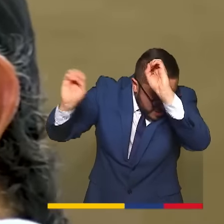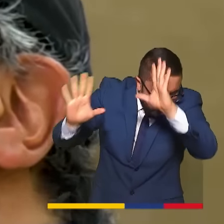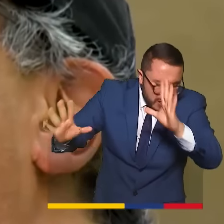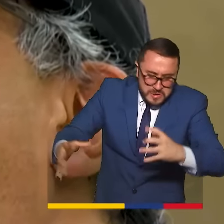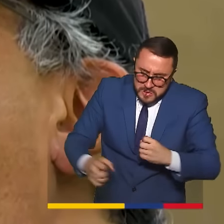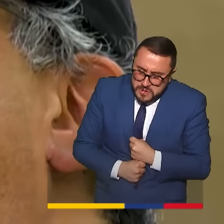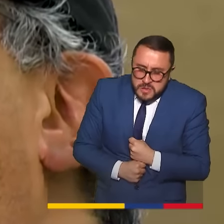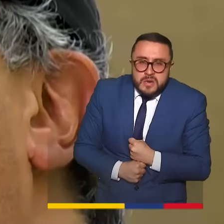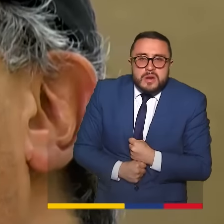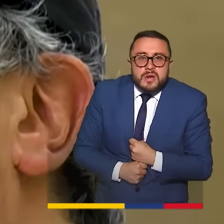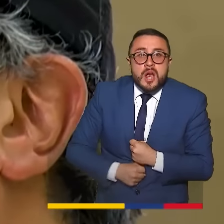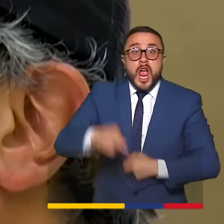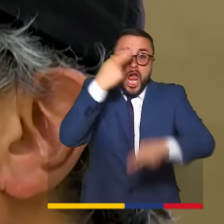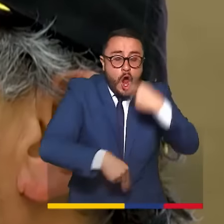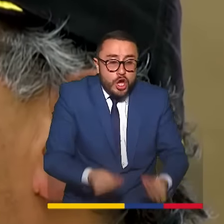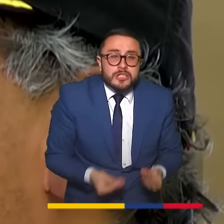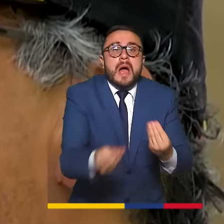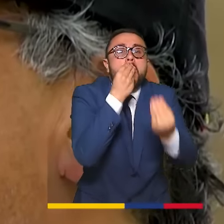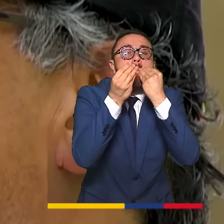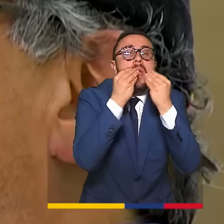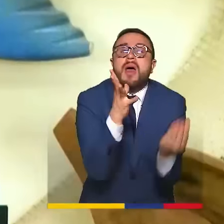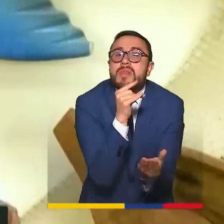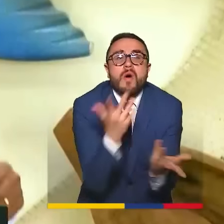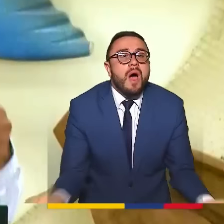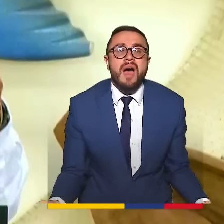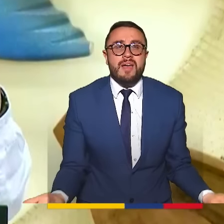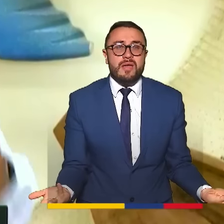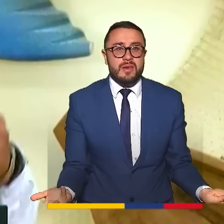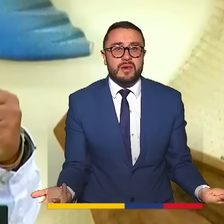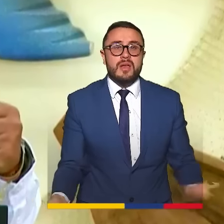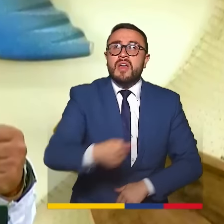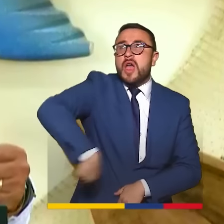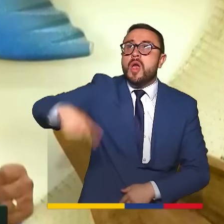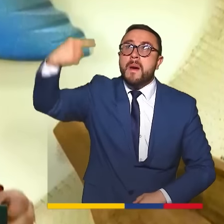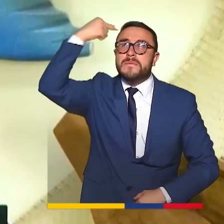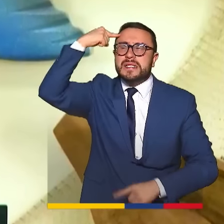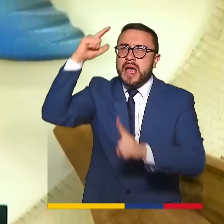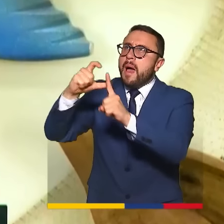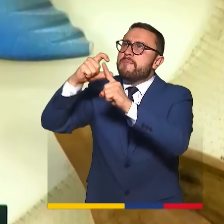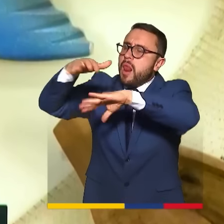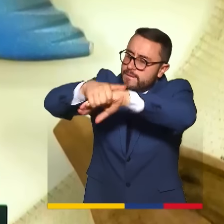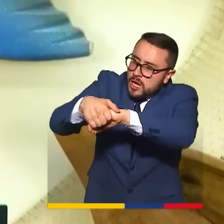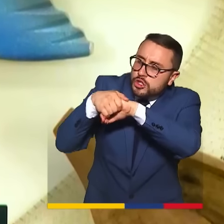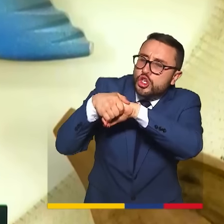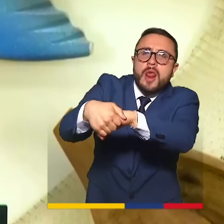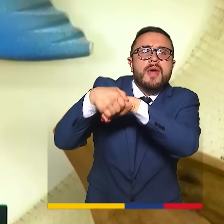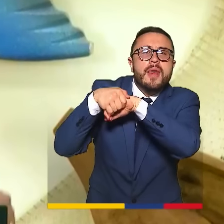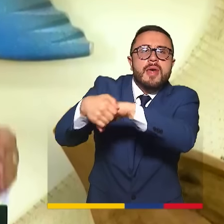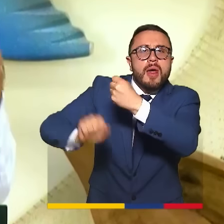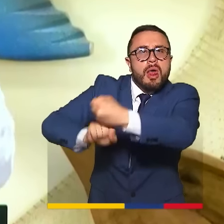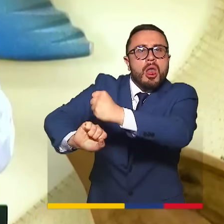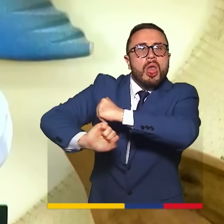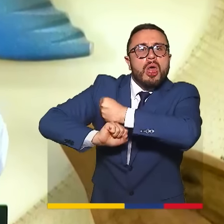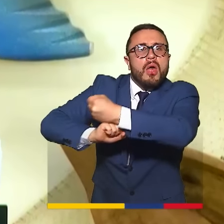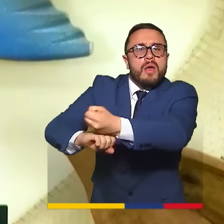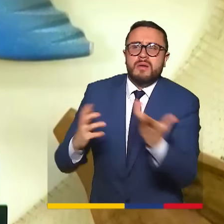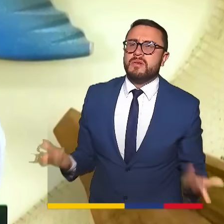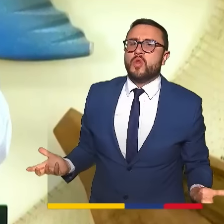que llevarle a los hijos la comida, a no pensar en la palabra solidaridad cuando nos